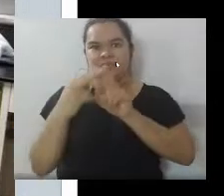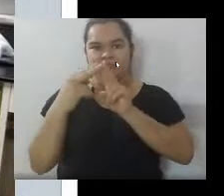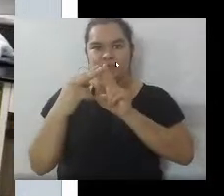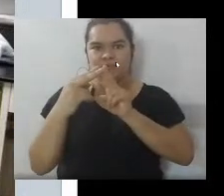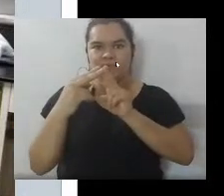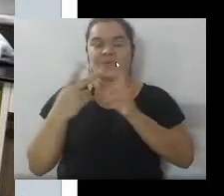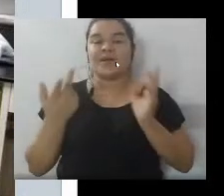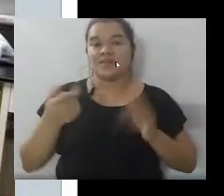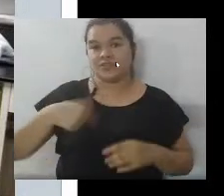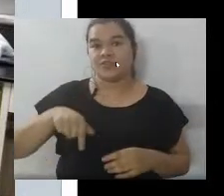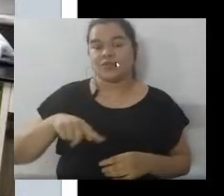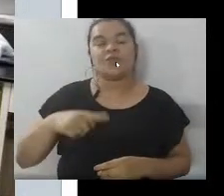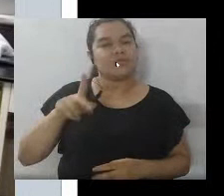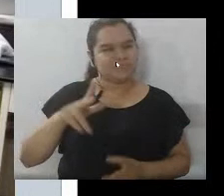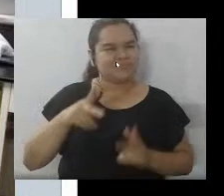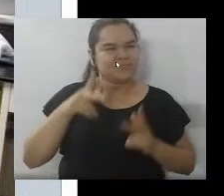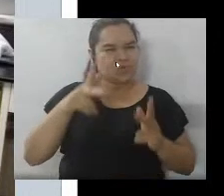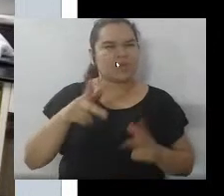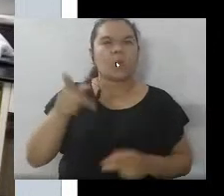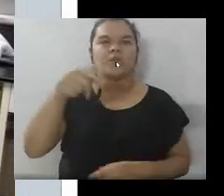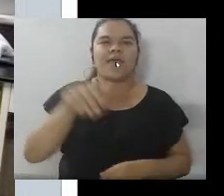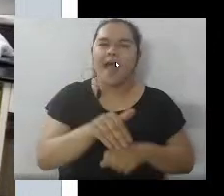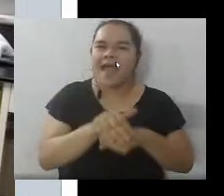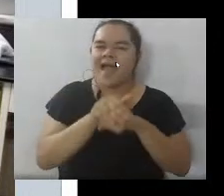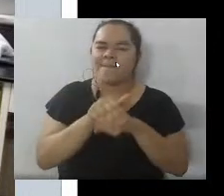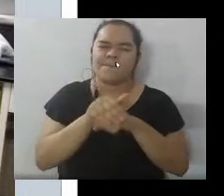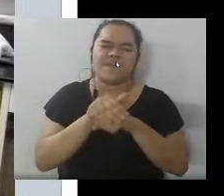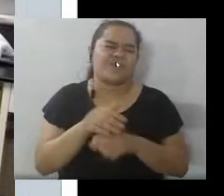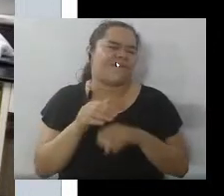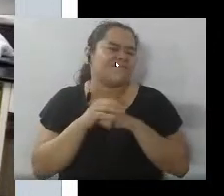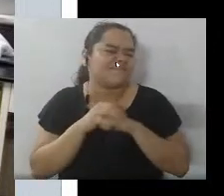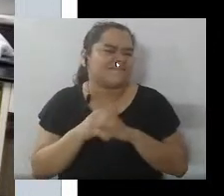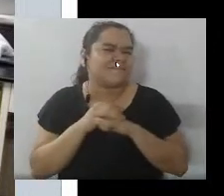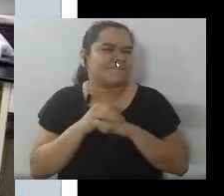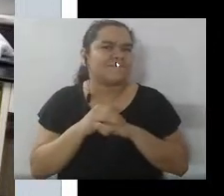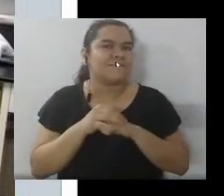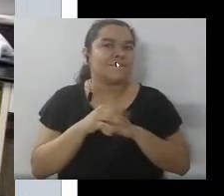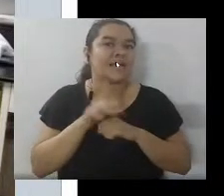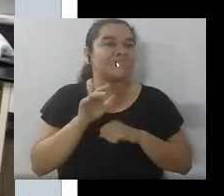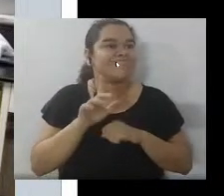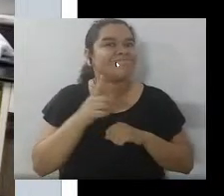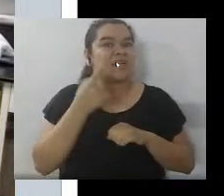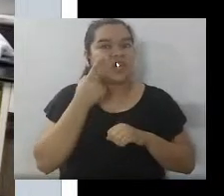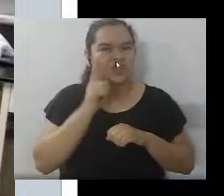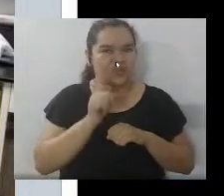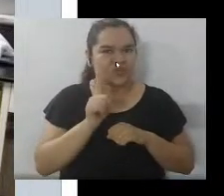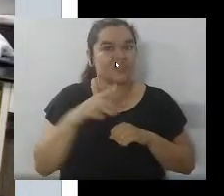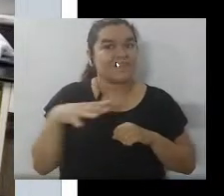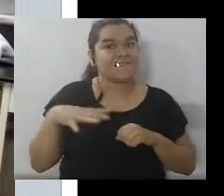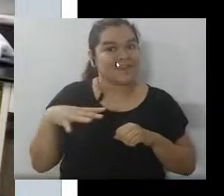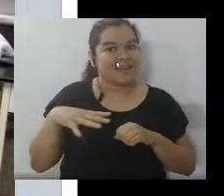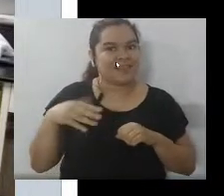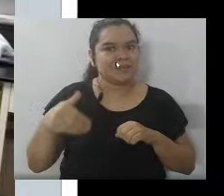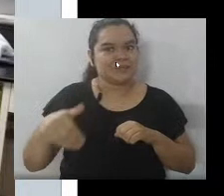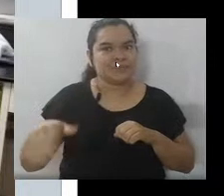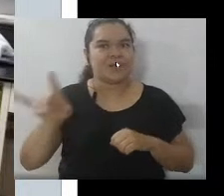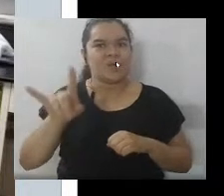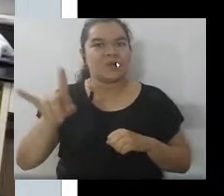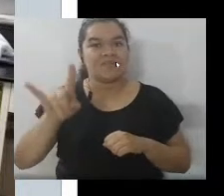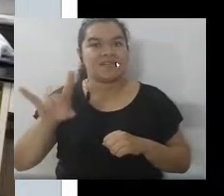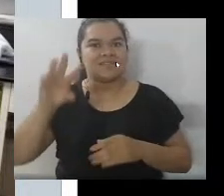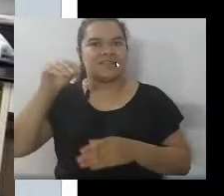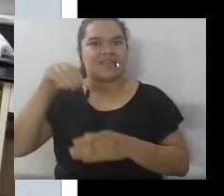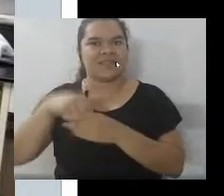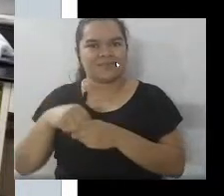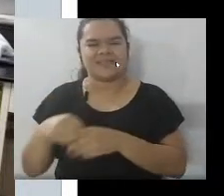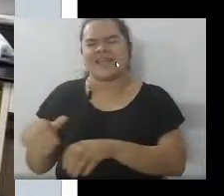sus mejores amigos todavía no los conocen y los van a hacer dentro del ámbito de la universidad, les aseguro que probablemente